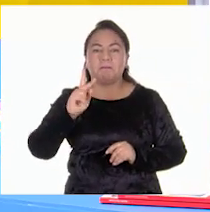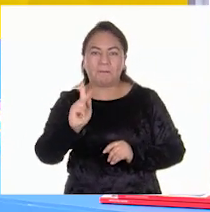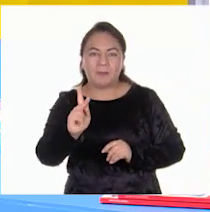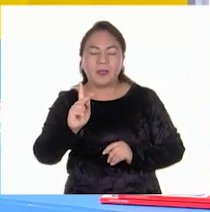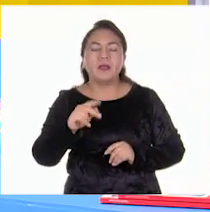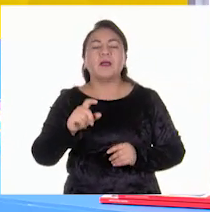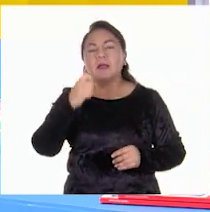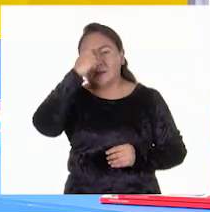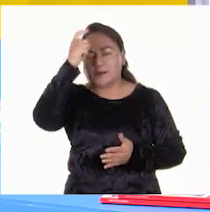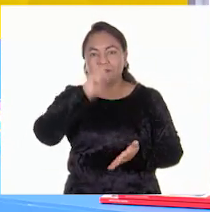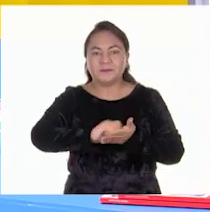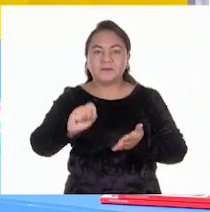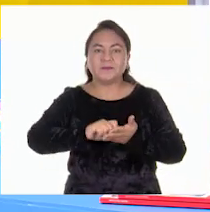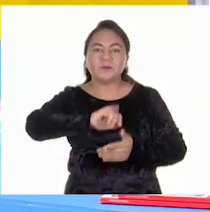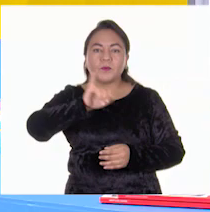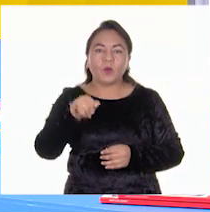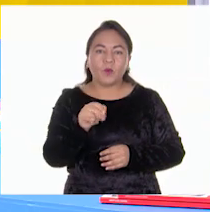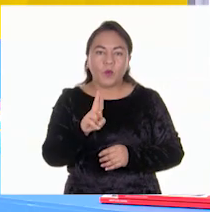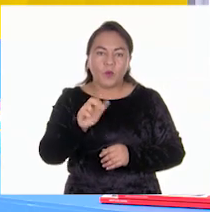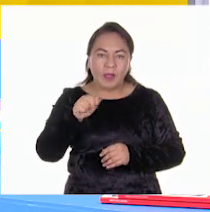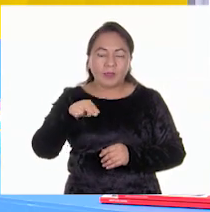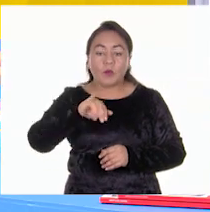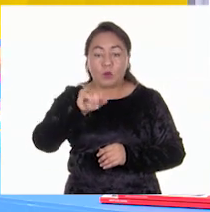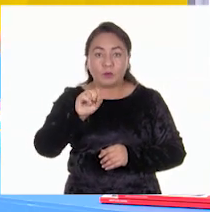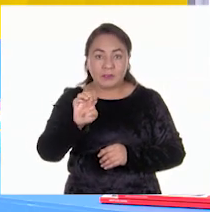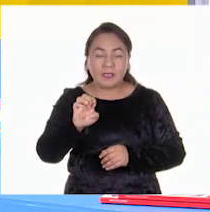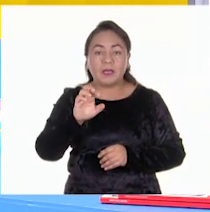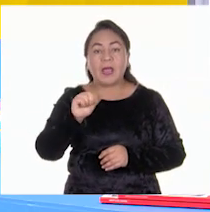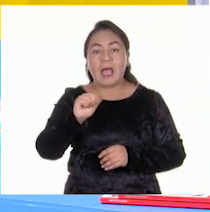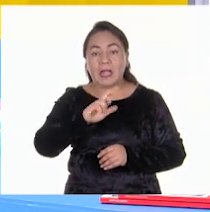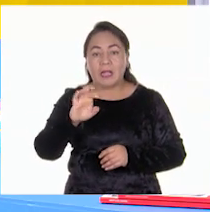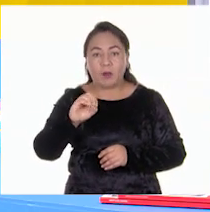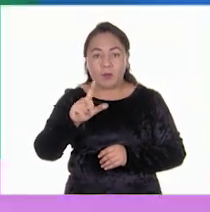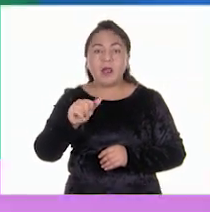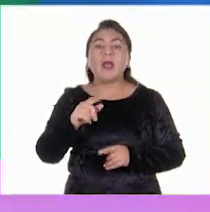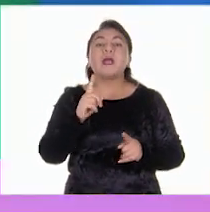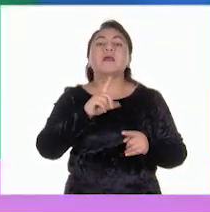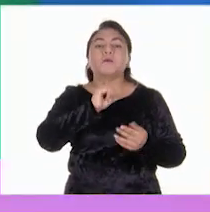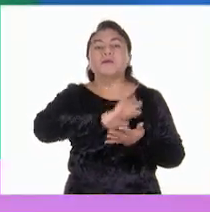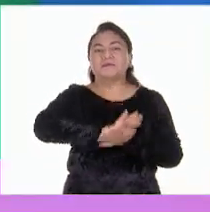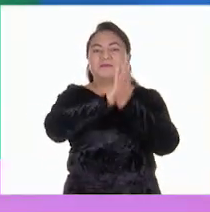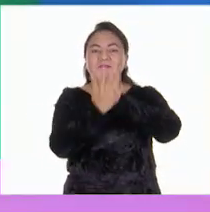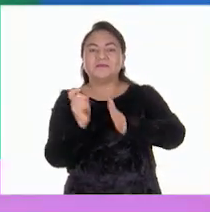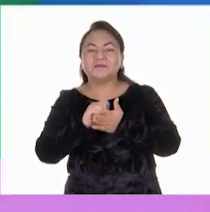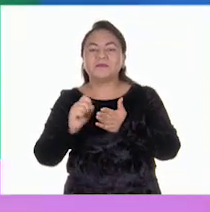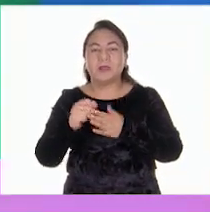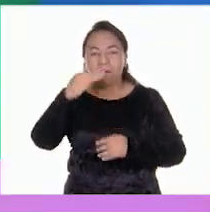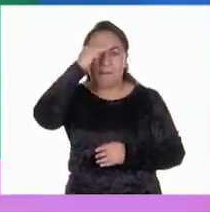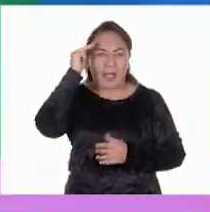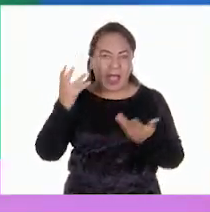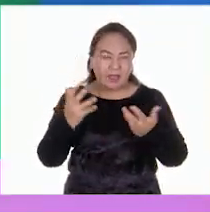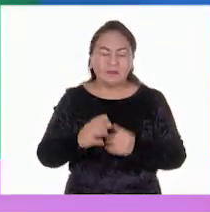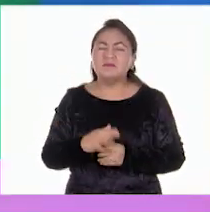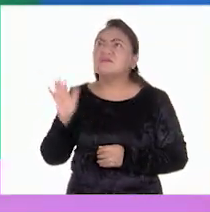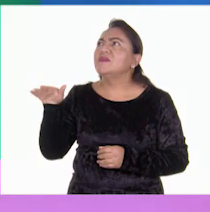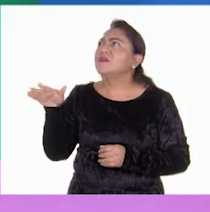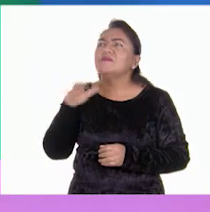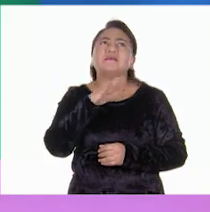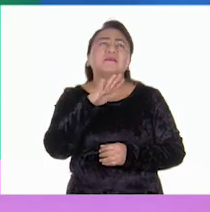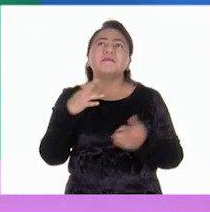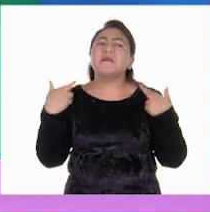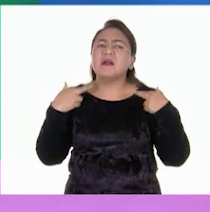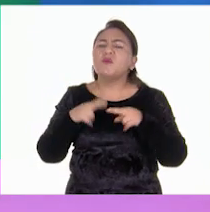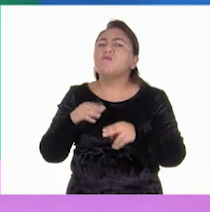Juan José Arreola como obra de teatro que elaboró María. ¡Uy! ¡Uy, maestra Gaby! ¿Y cuáles son